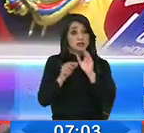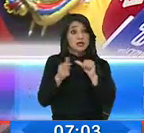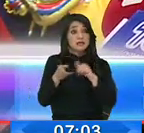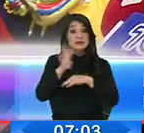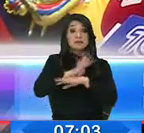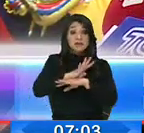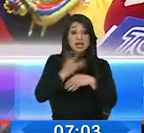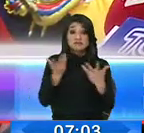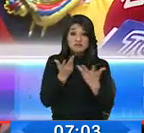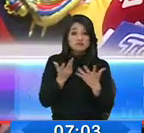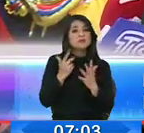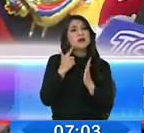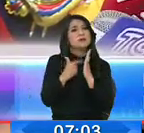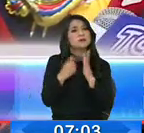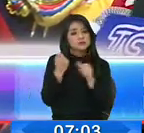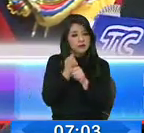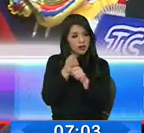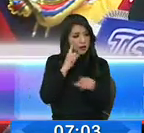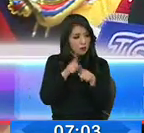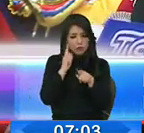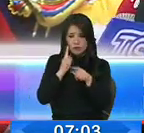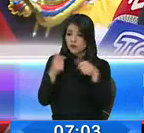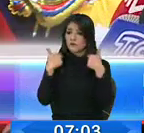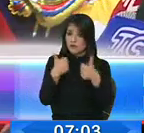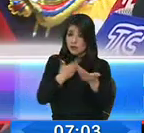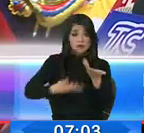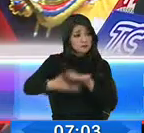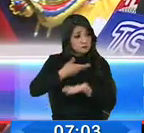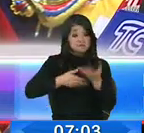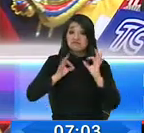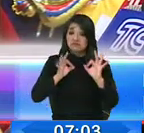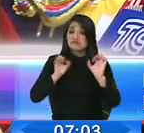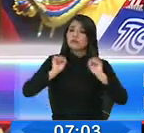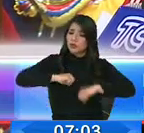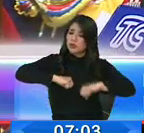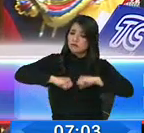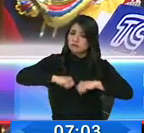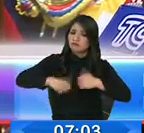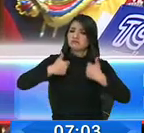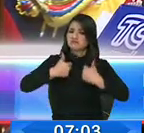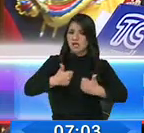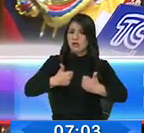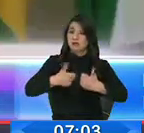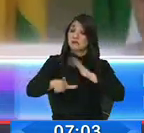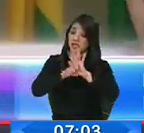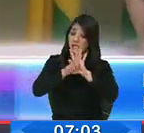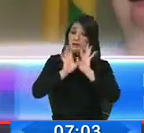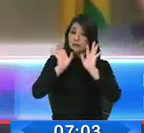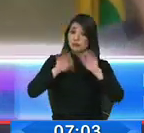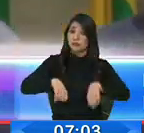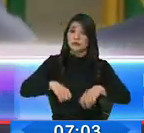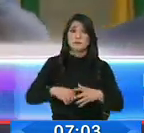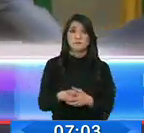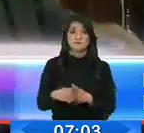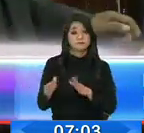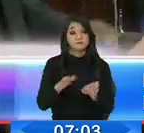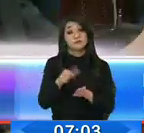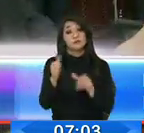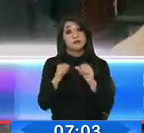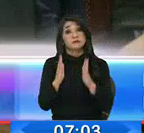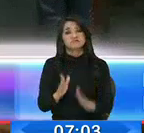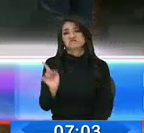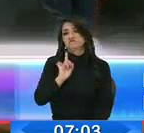Nacional, cuando trabaja en consenso, cuando trabaja en acuerdos, puede gestionar y hacer leyes para la gente. Pero otros legisladores tienen